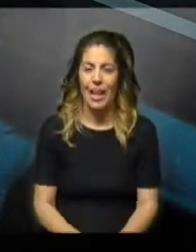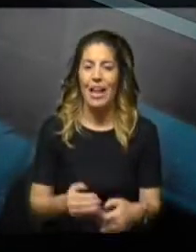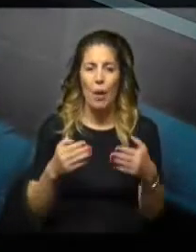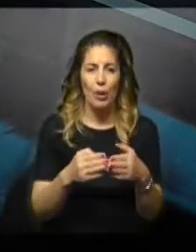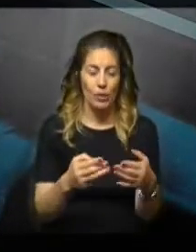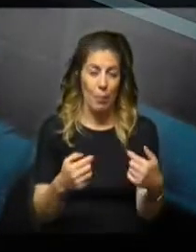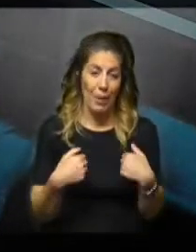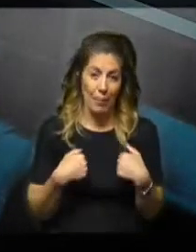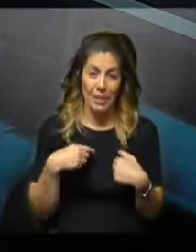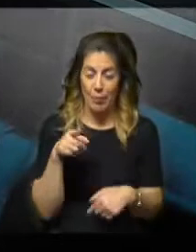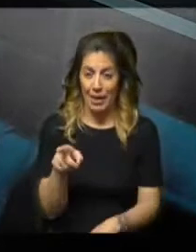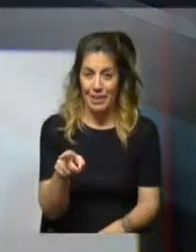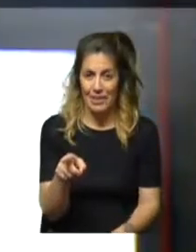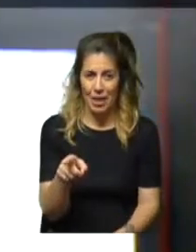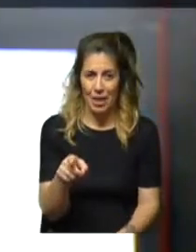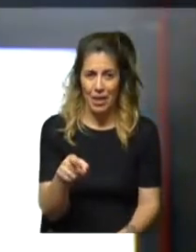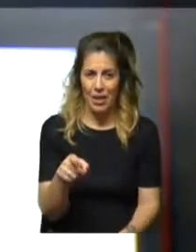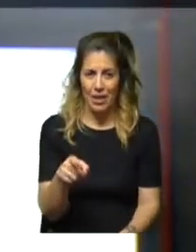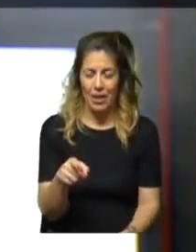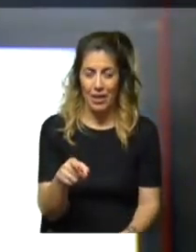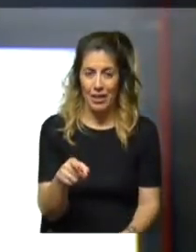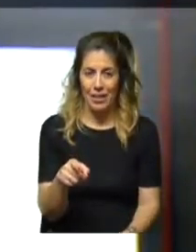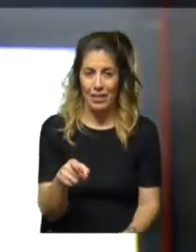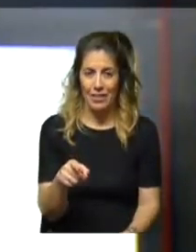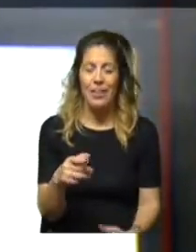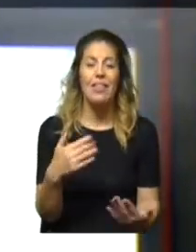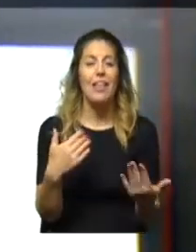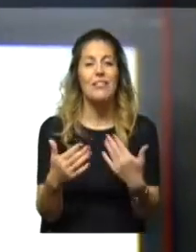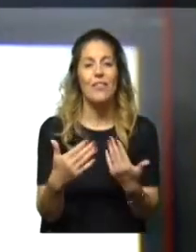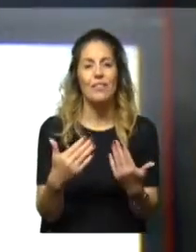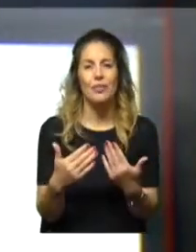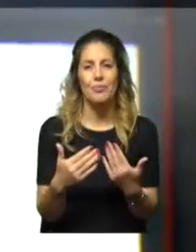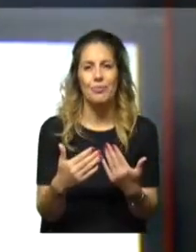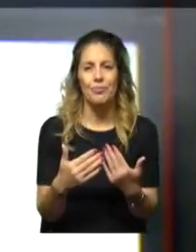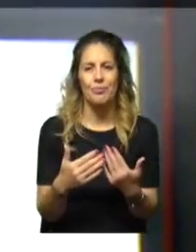más para mí Que para ella porque le estás hablando de o sea